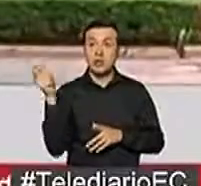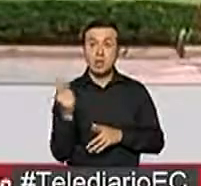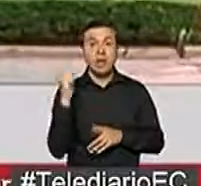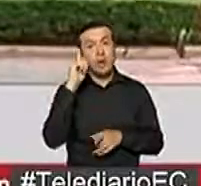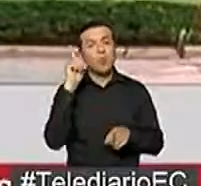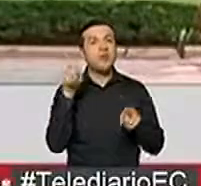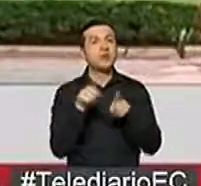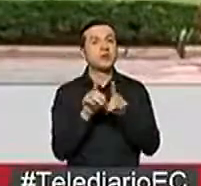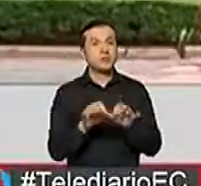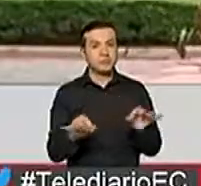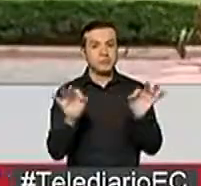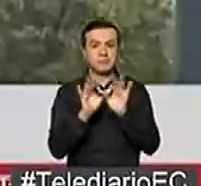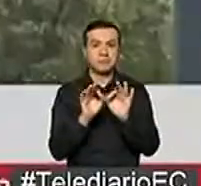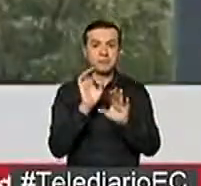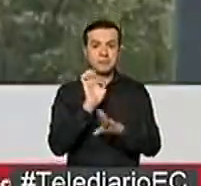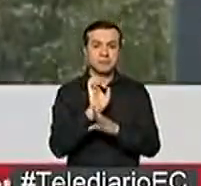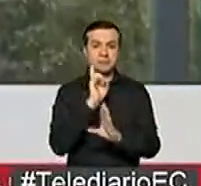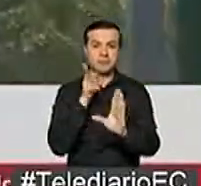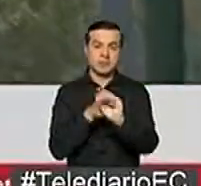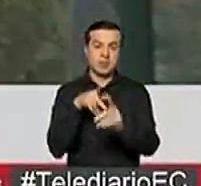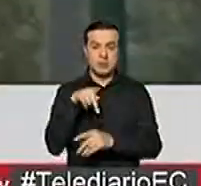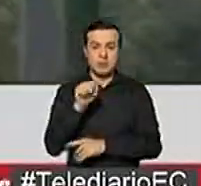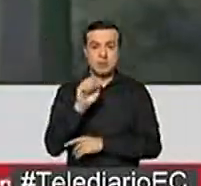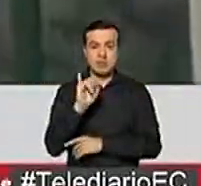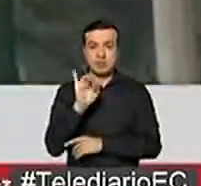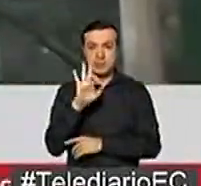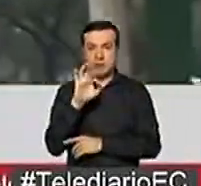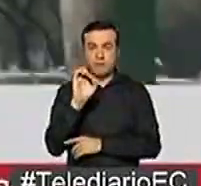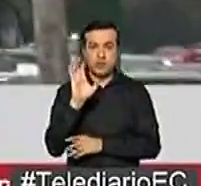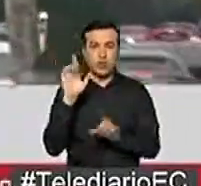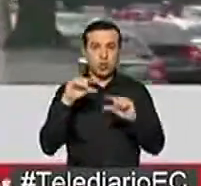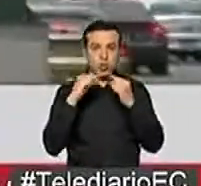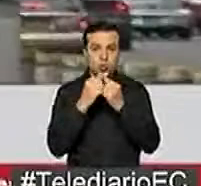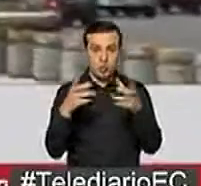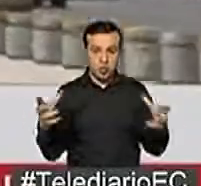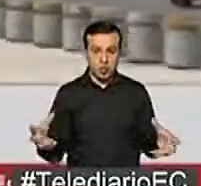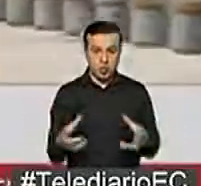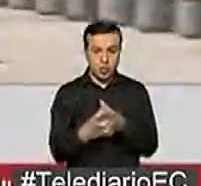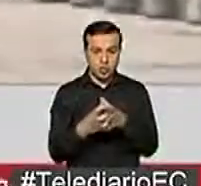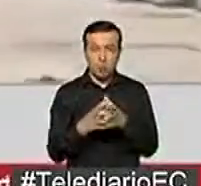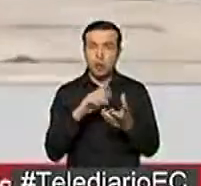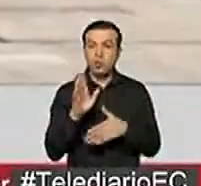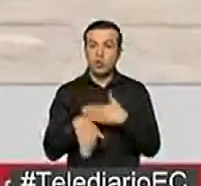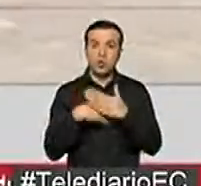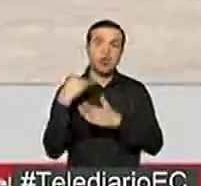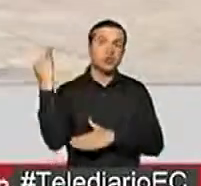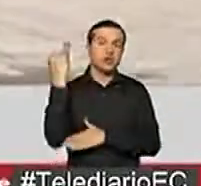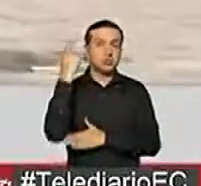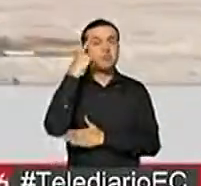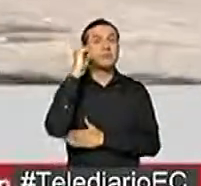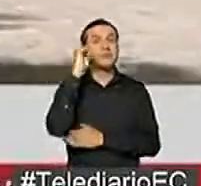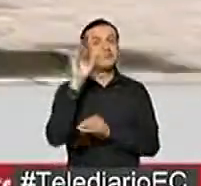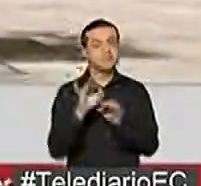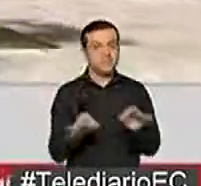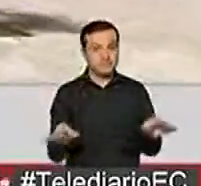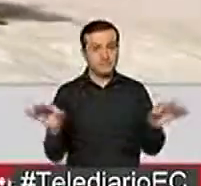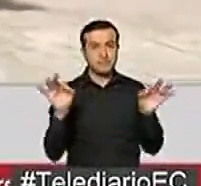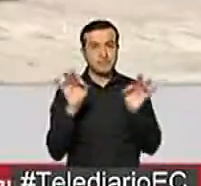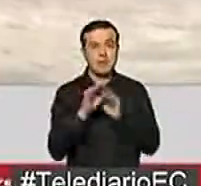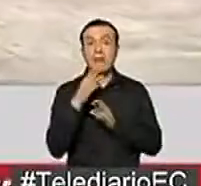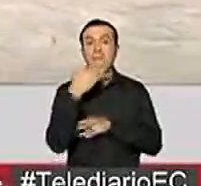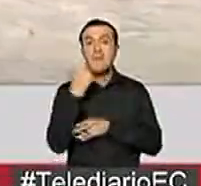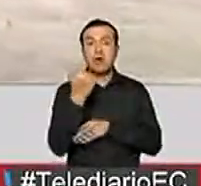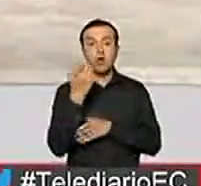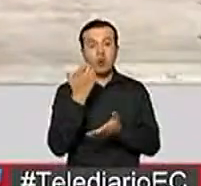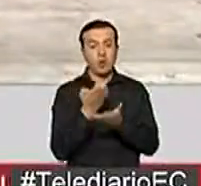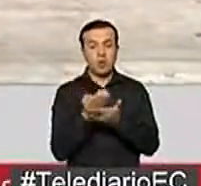clave para el ingreso formal del Ecuador a la Alianza del Pacífico, un bloque comercial que todos los sectores industriales consideran fundamental para el mejoramiento